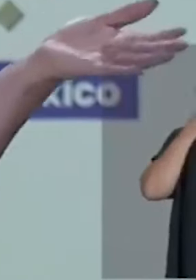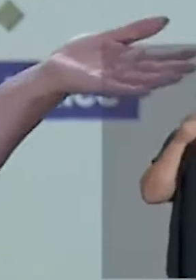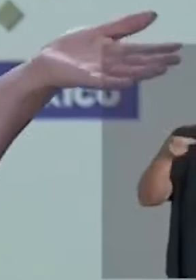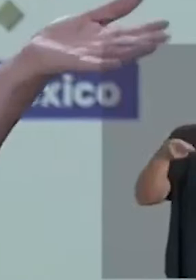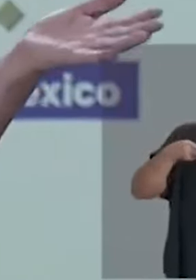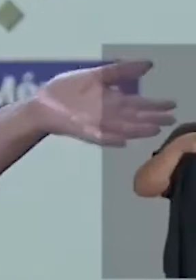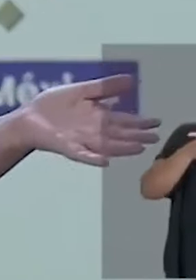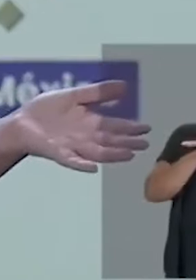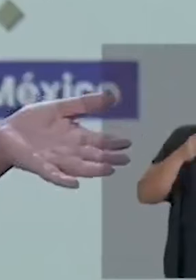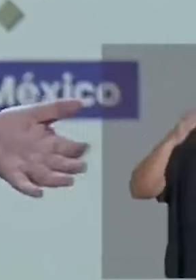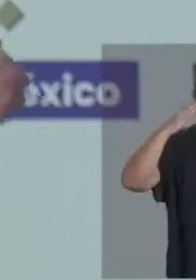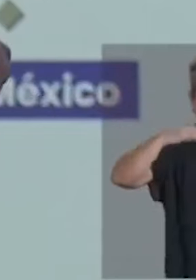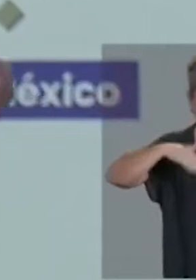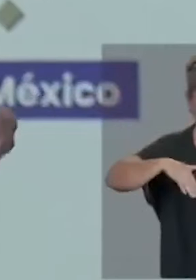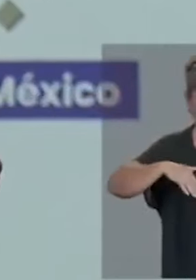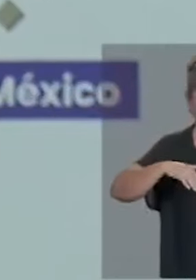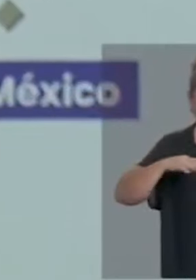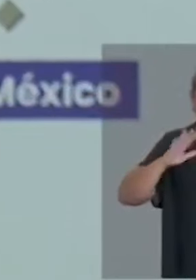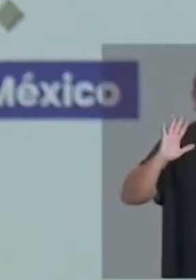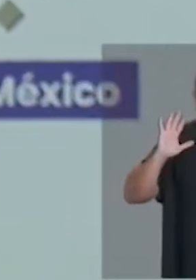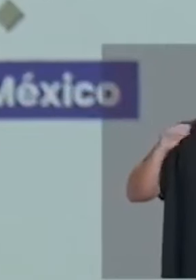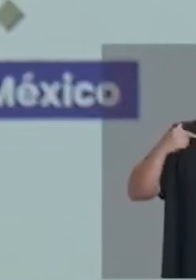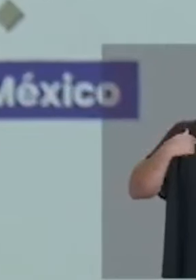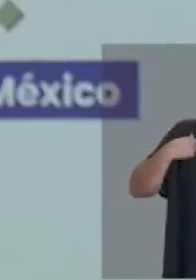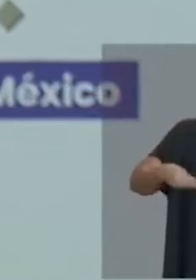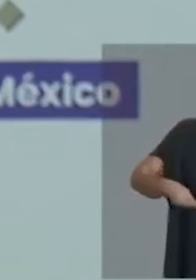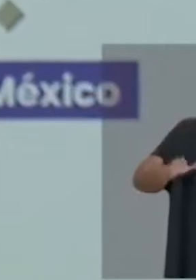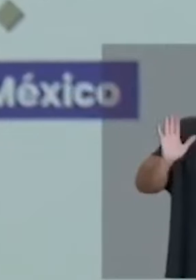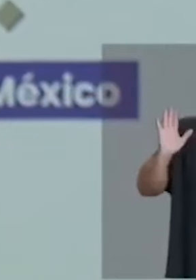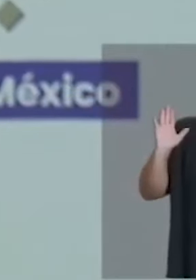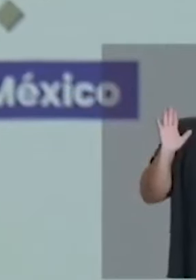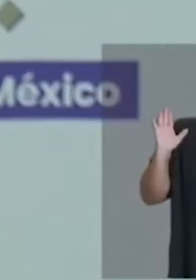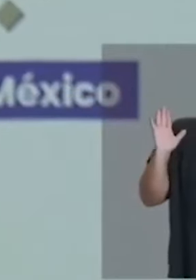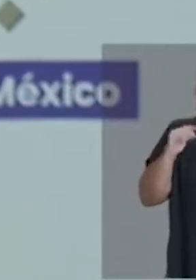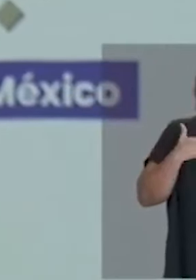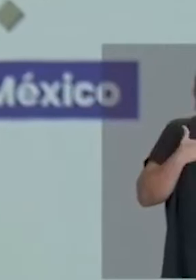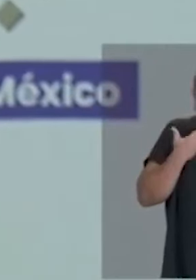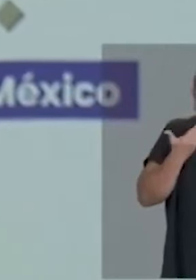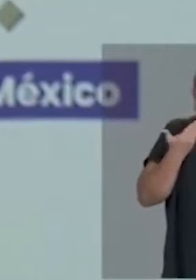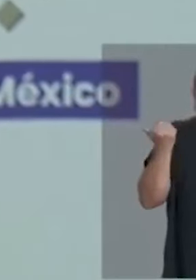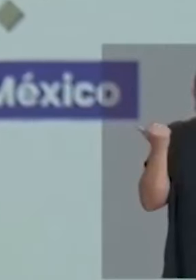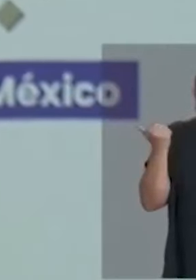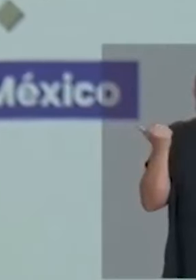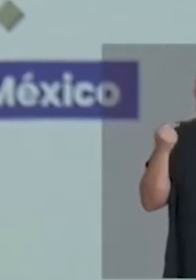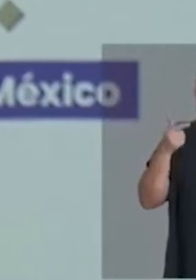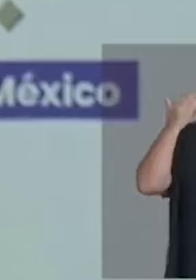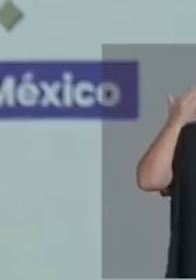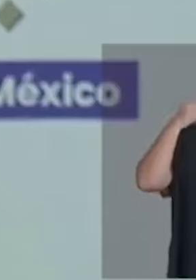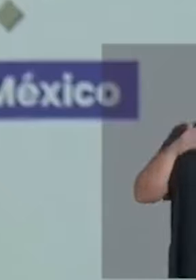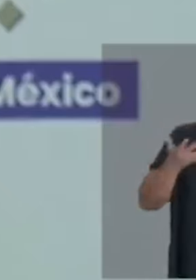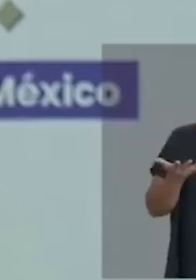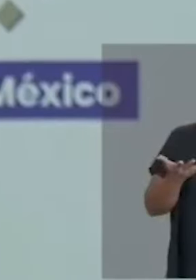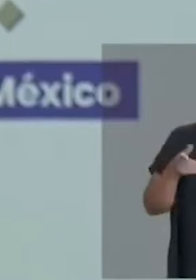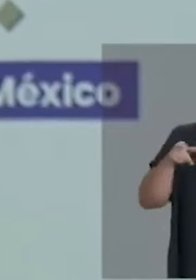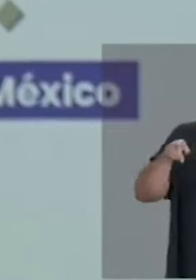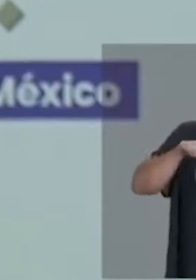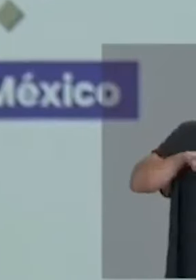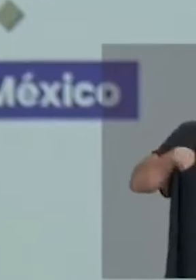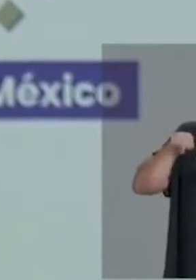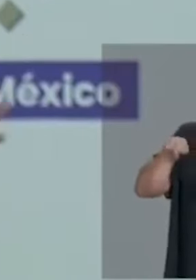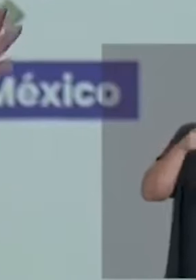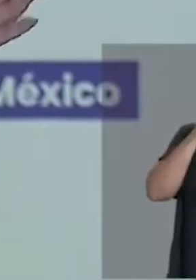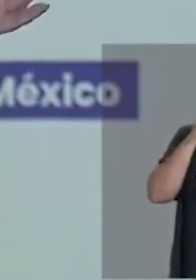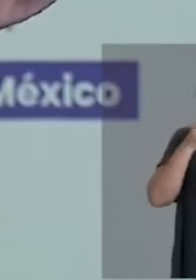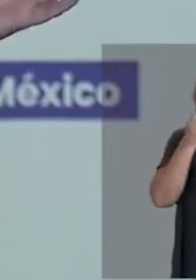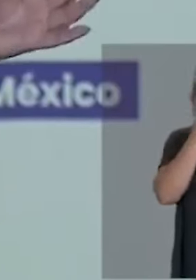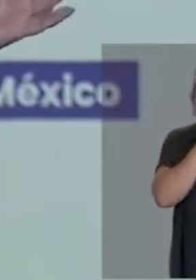DNB, la empresa que ella contrató, fue clara que la cuarta causa de raíz por la caída fue la falta de mantenimiento. Aquí hay un